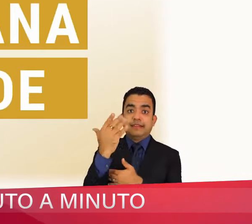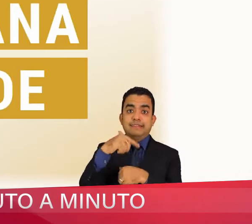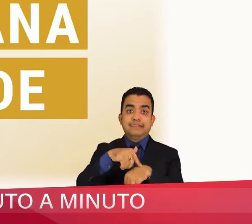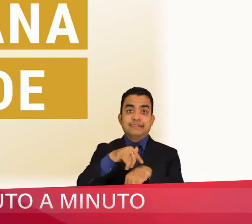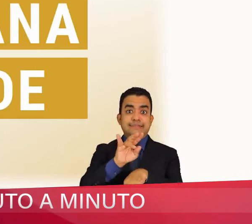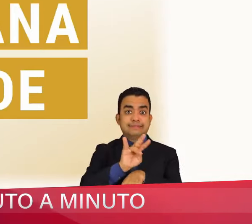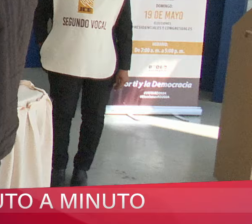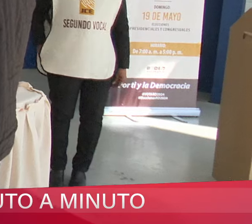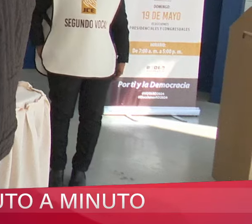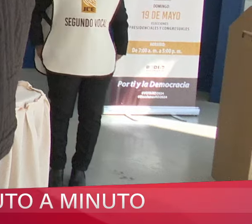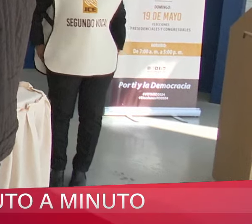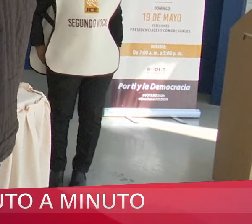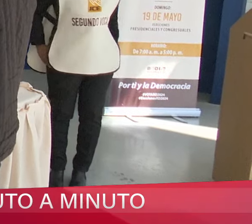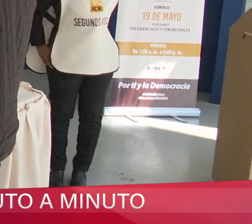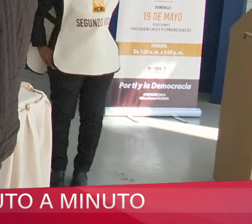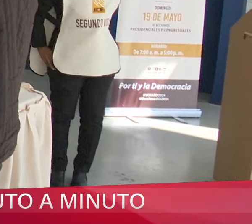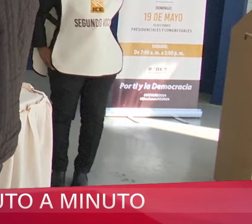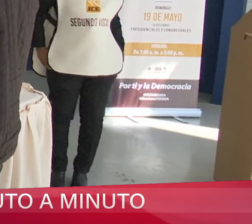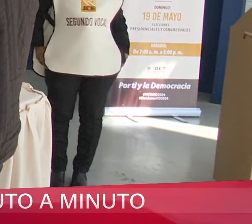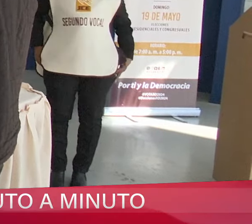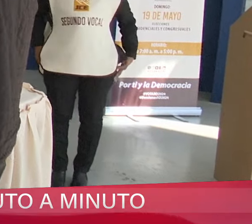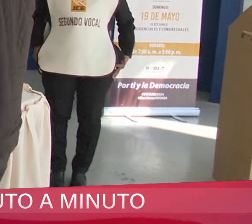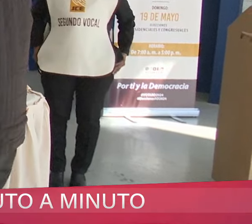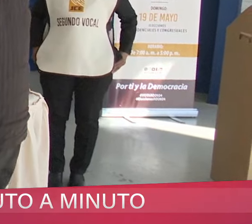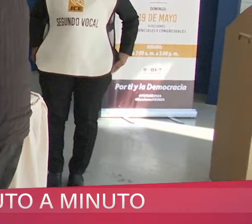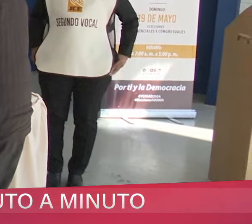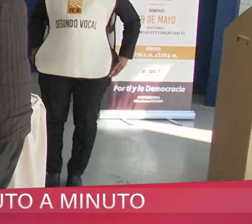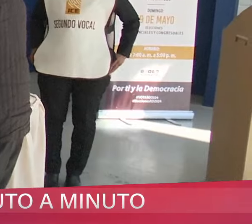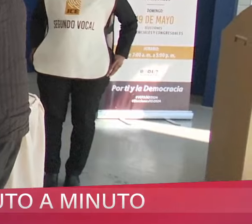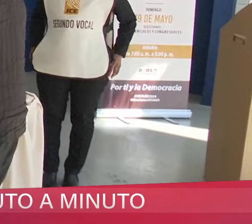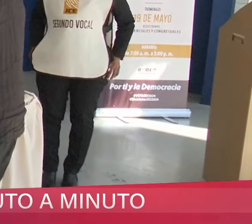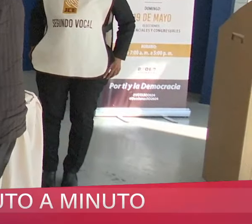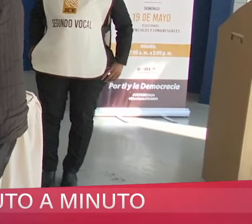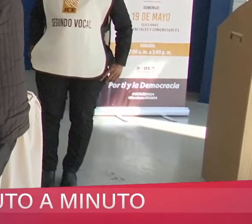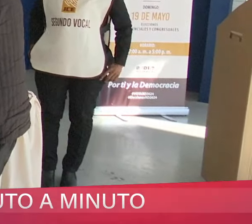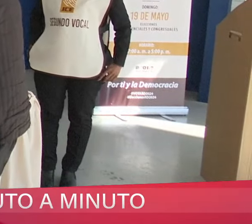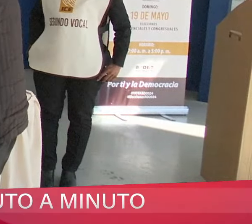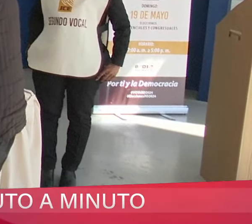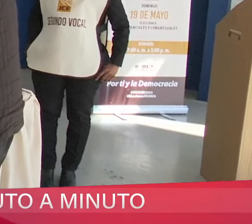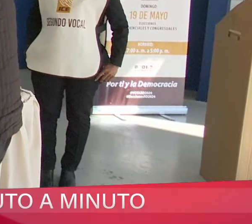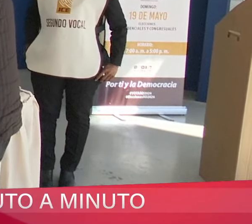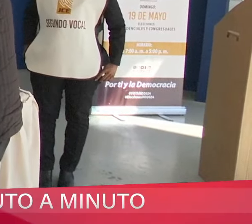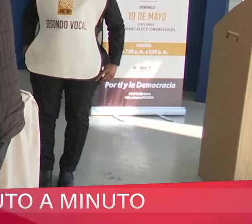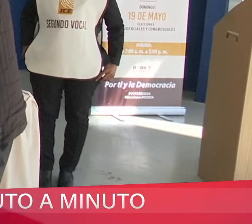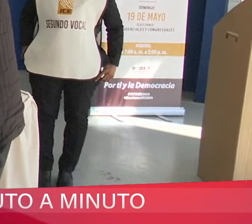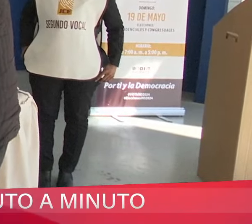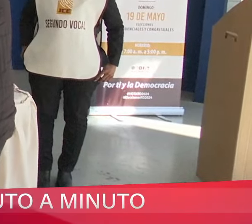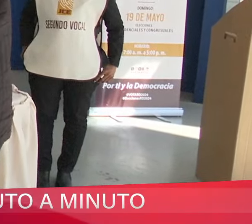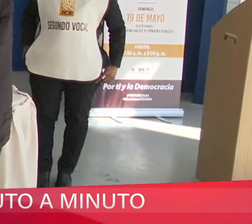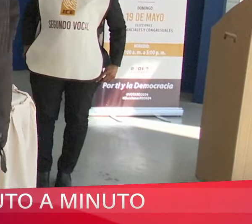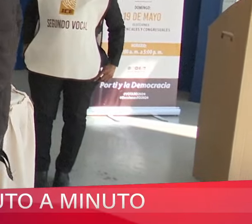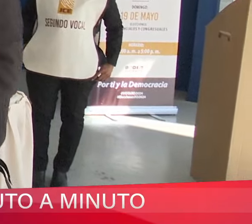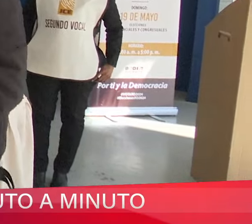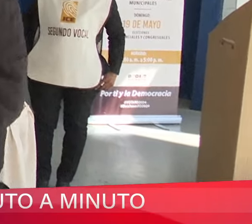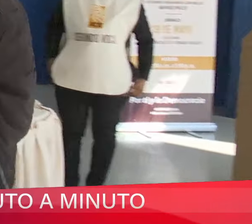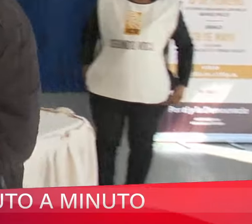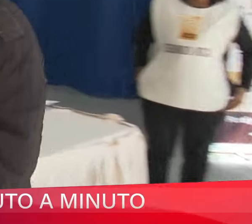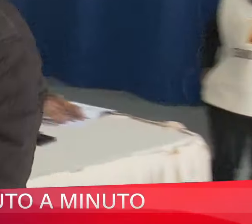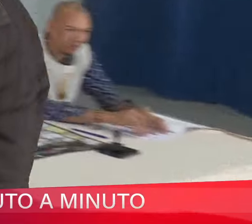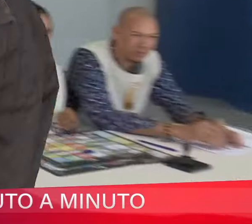tarde. En las elecciones municipales son 4 los niveles de elección, pero cada votante recibe 2